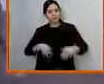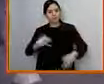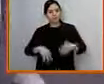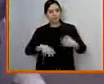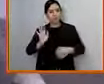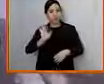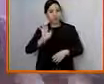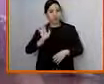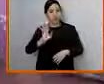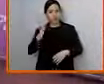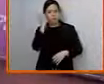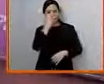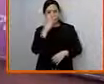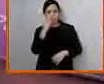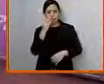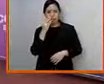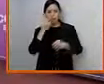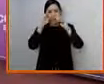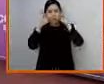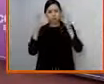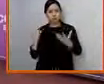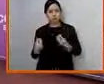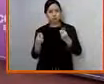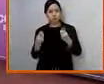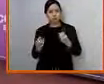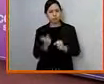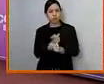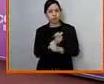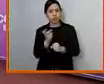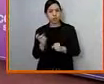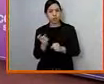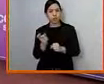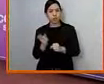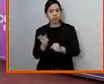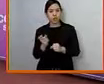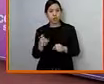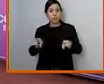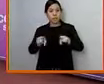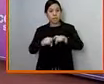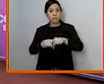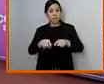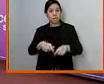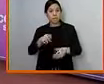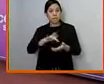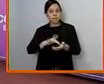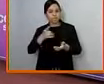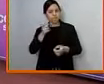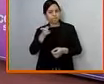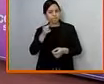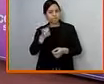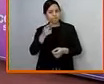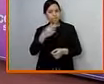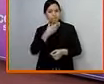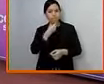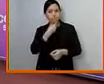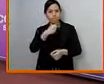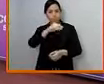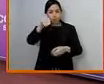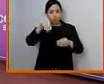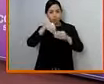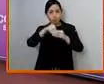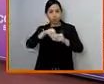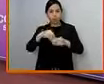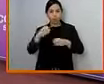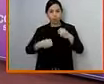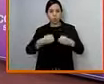Me despido en esta linda mañana esperando que hayan sido muchos los felices ganadores. También me encuentro con la grata presencia del auditor, que también forma parte